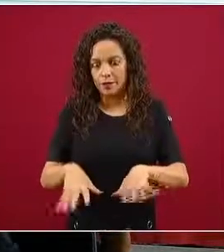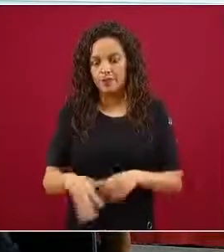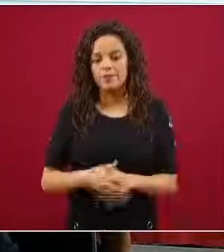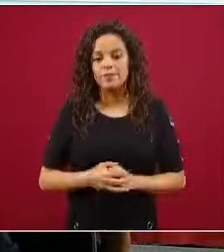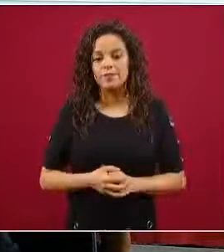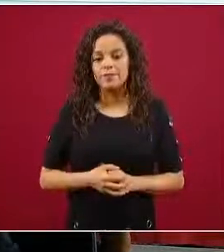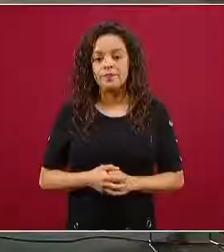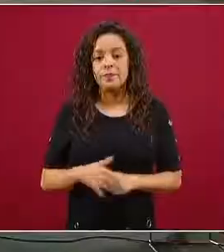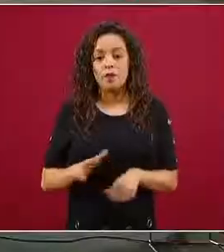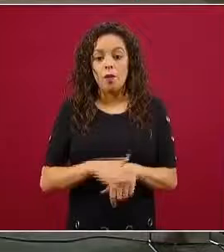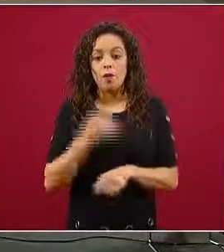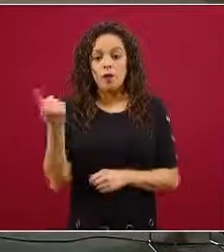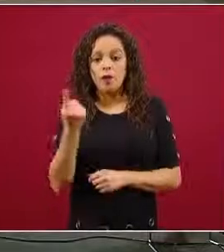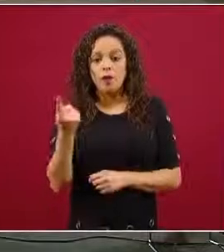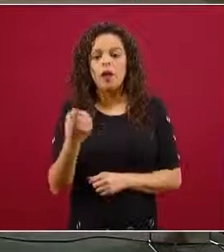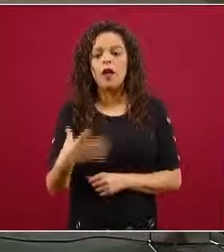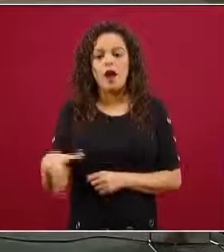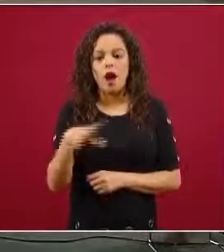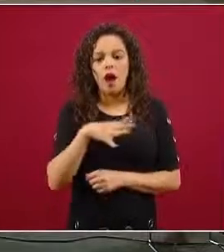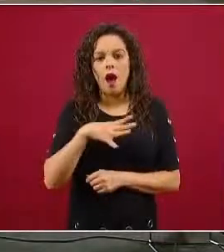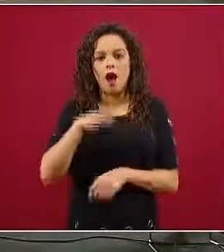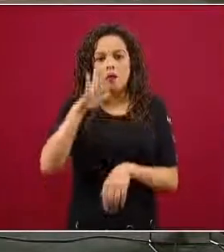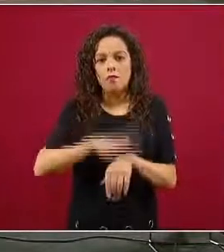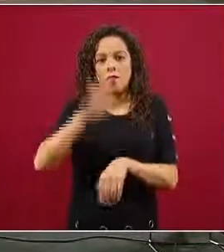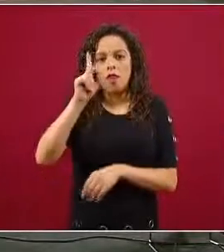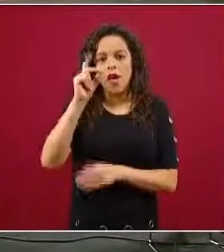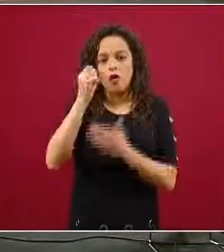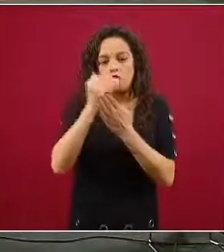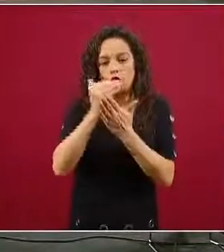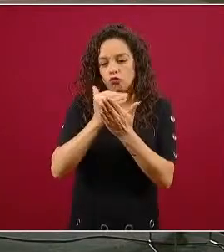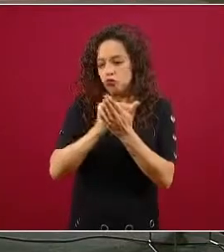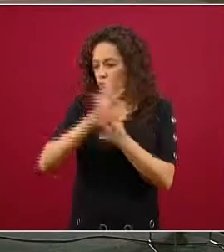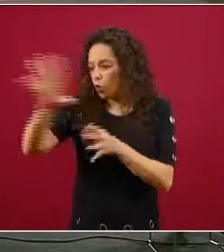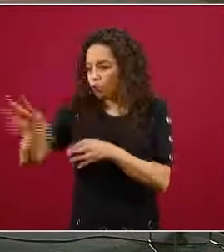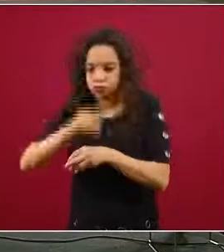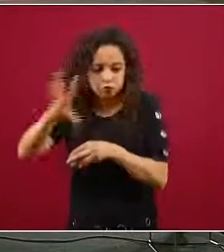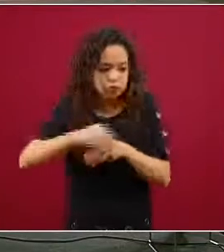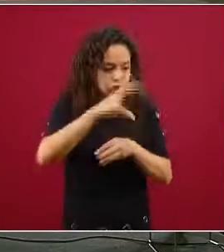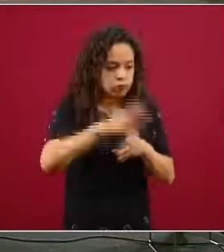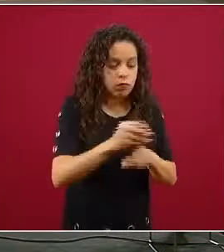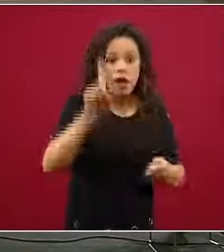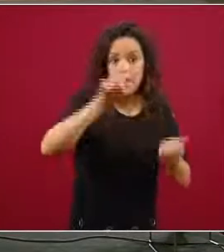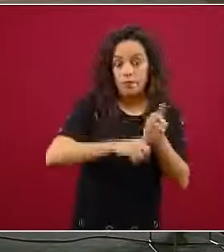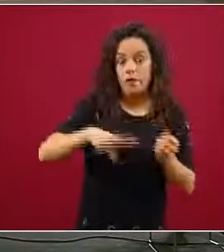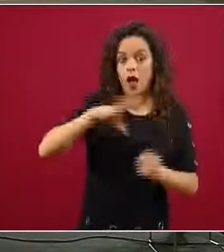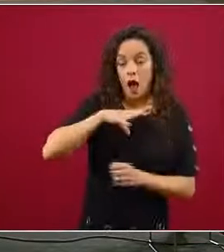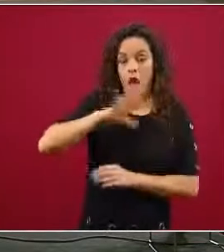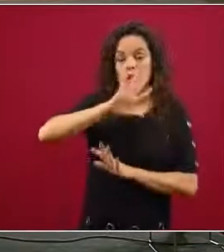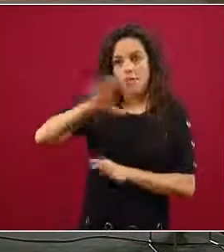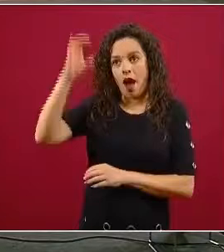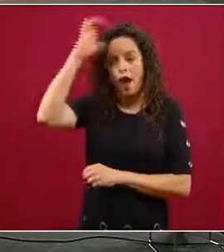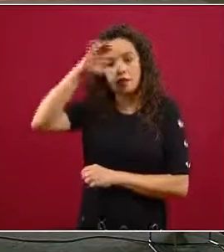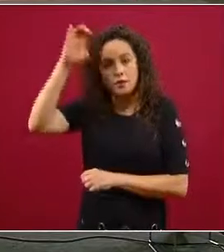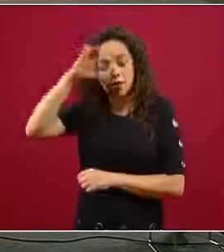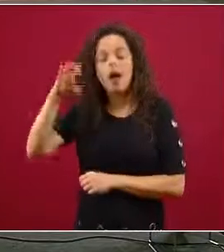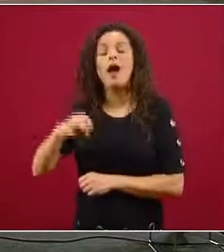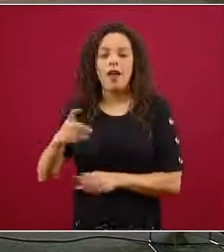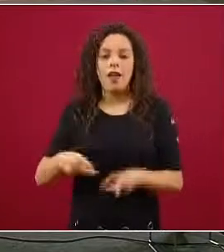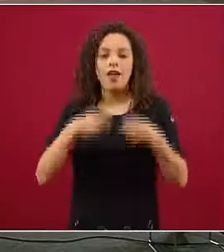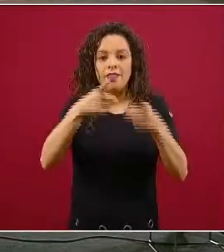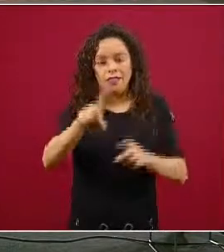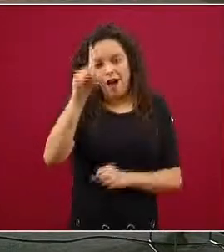colectivo de datos de evidencia científica que nos permiten hacer algunas recomendaciones mucho más